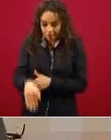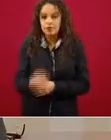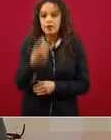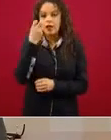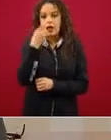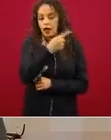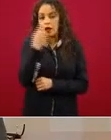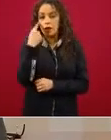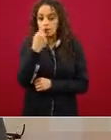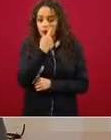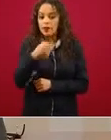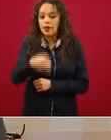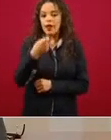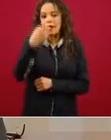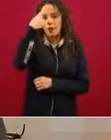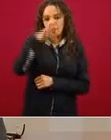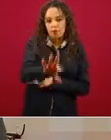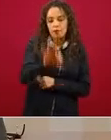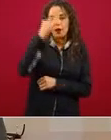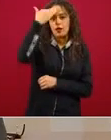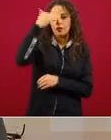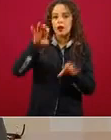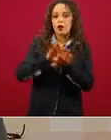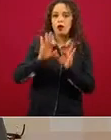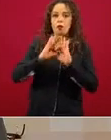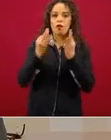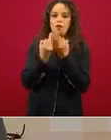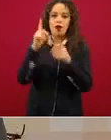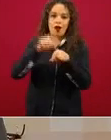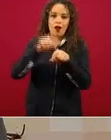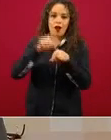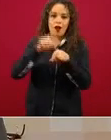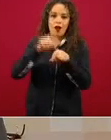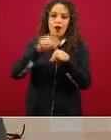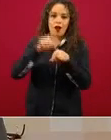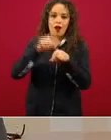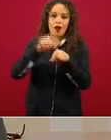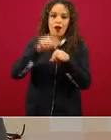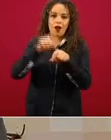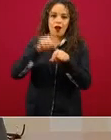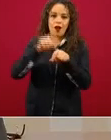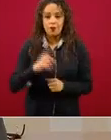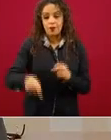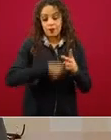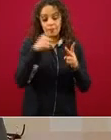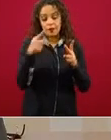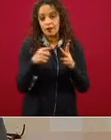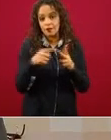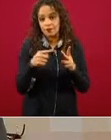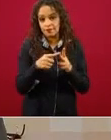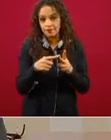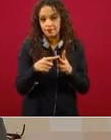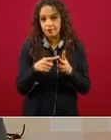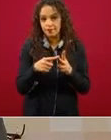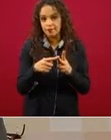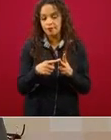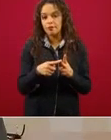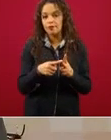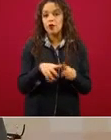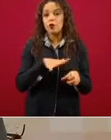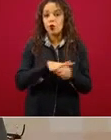1. El parámetro número 2 es la misma idea, cuál es la tendencia, pero de la